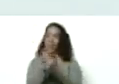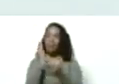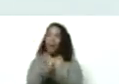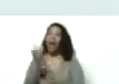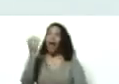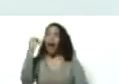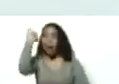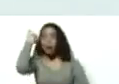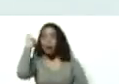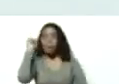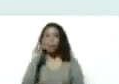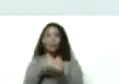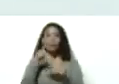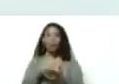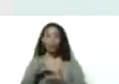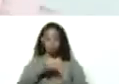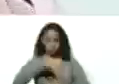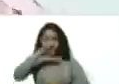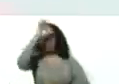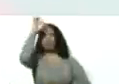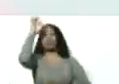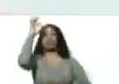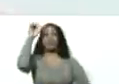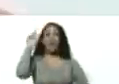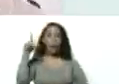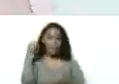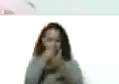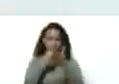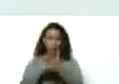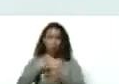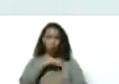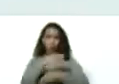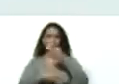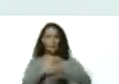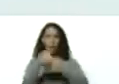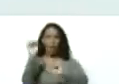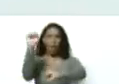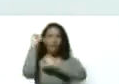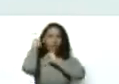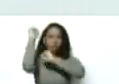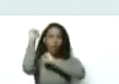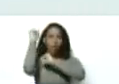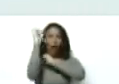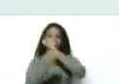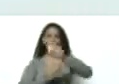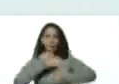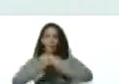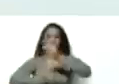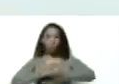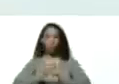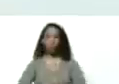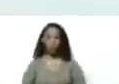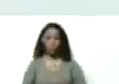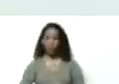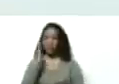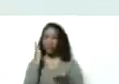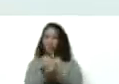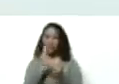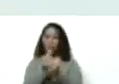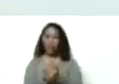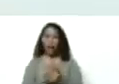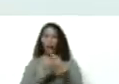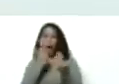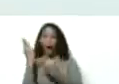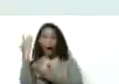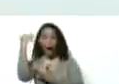alimentando el alma, el espíritu de las batallas que hemos dado, de las victorias conquistadas. Siempre hay que estar ahí,